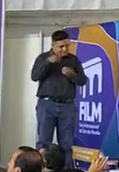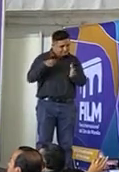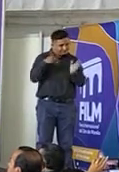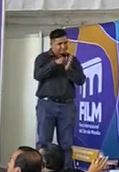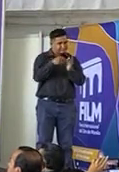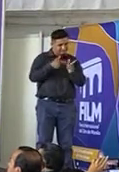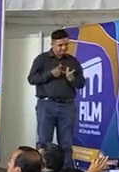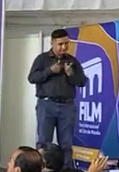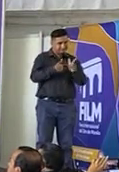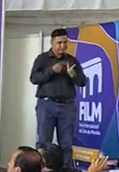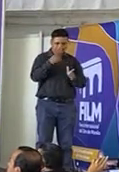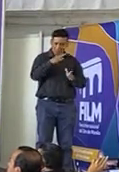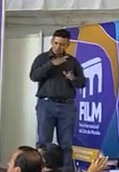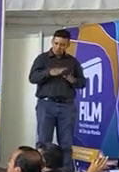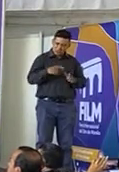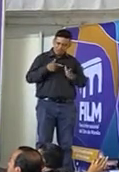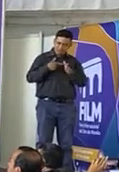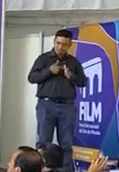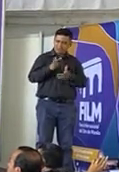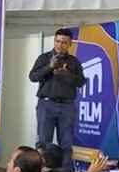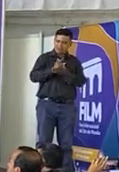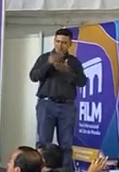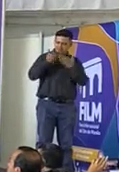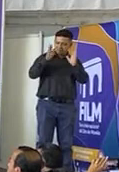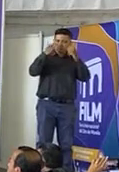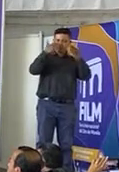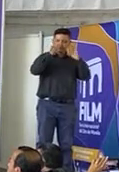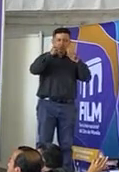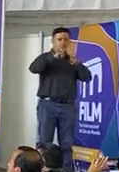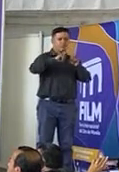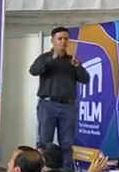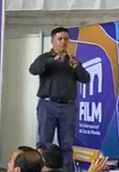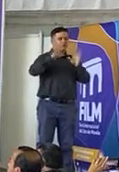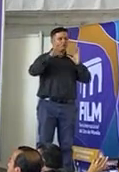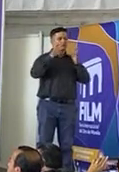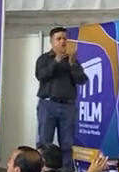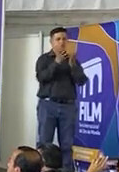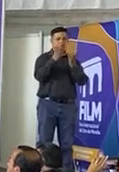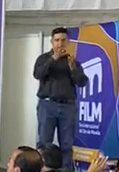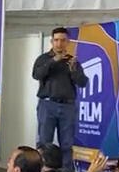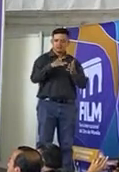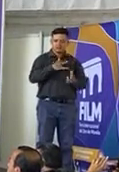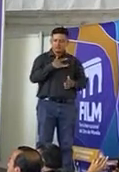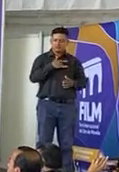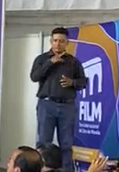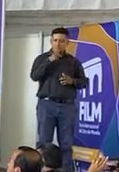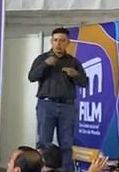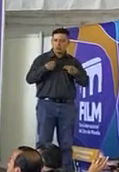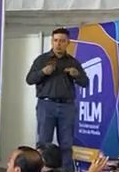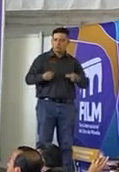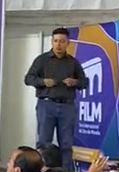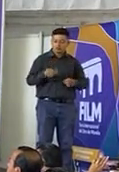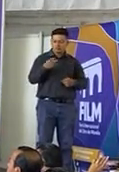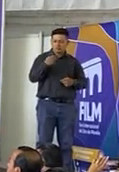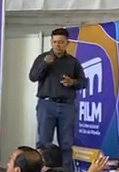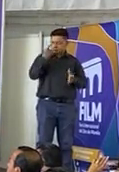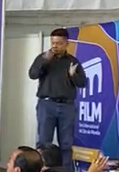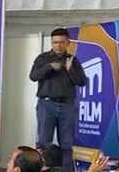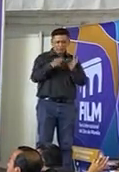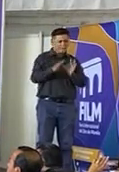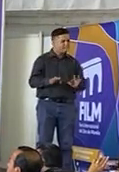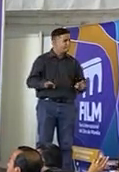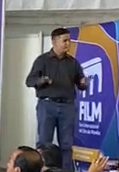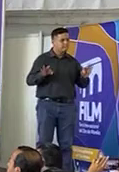libros nos abren nuevos mundos y nos hacen mejores seres humanos, por una razón que me parece